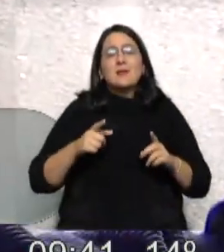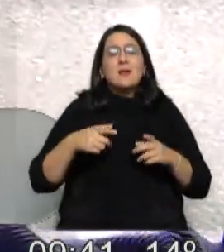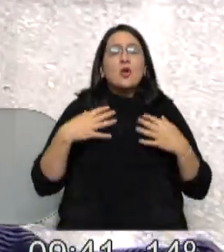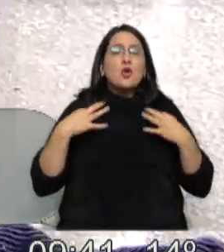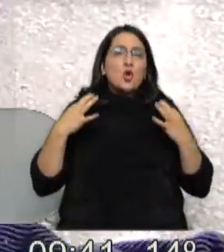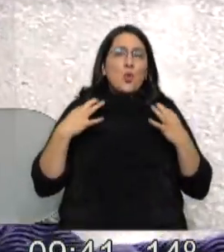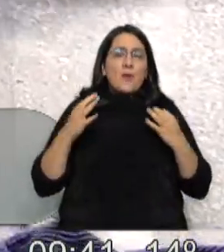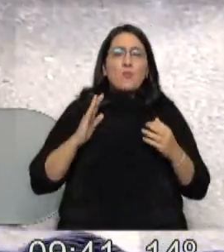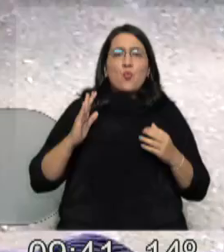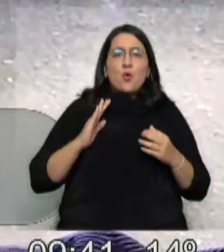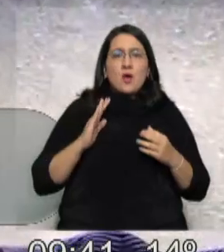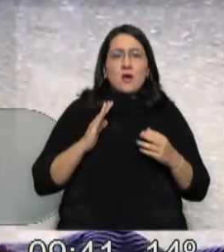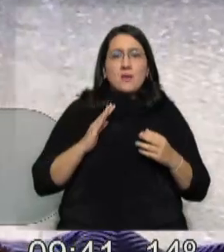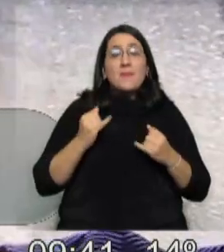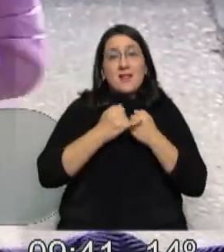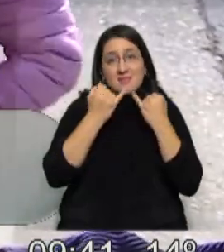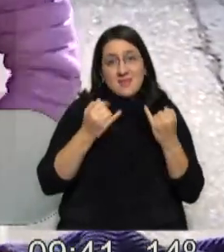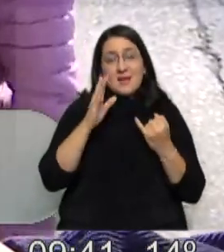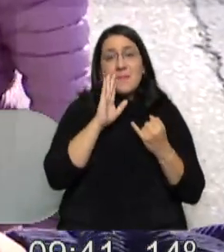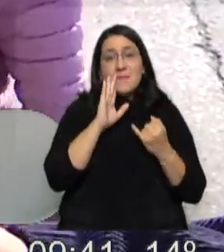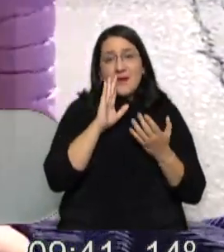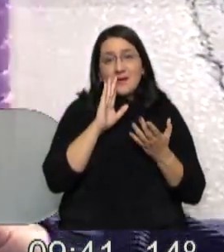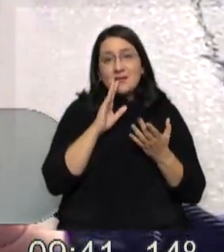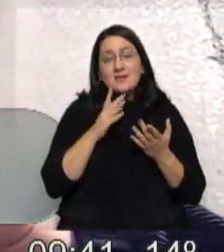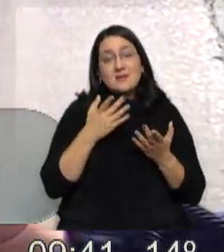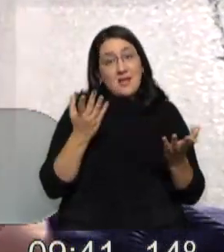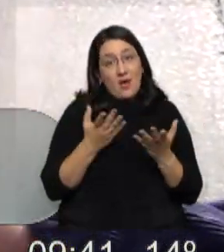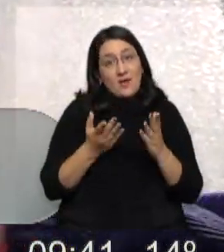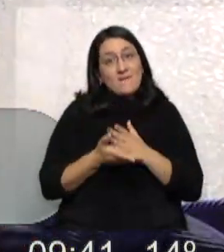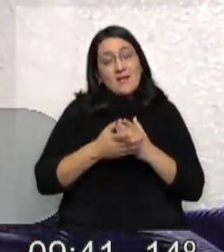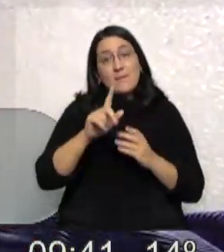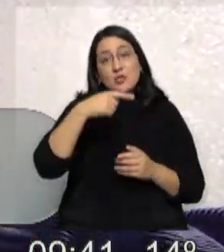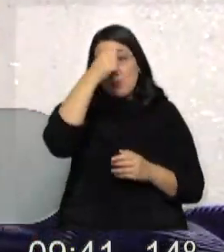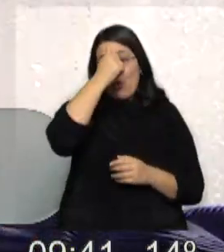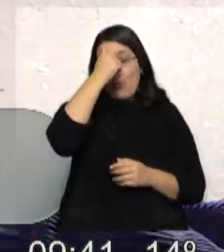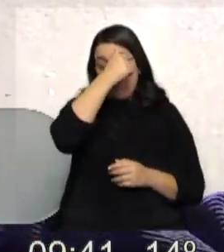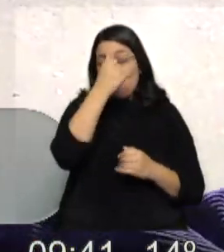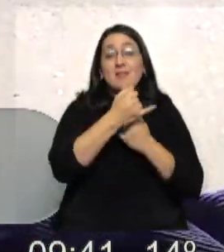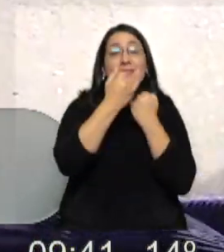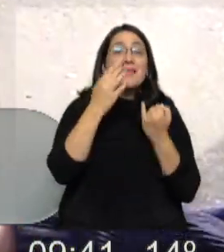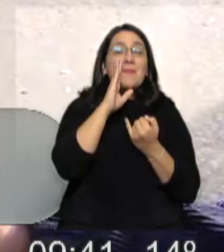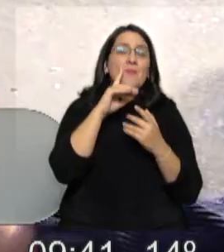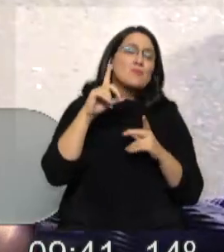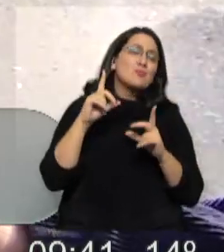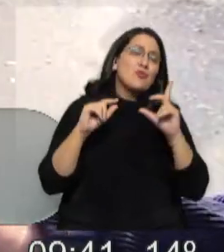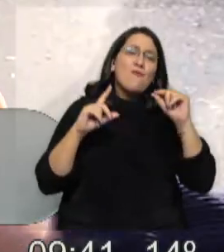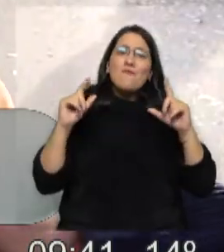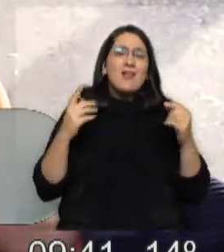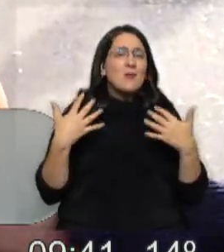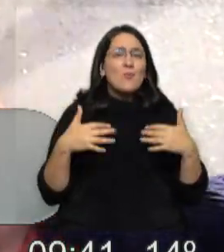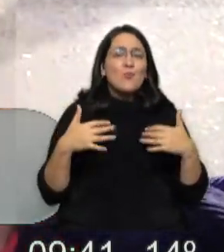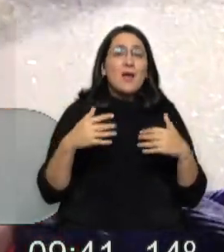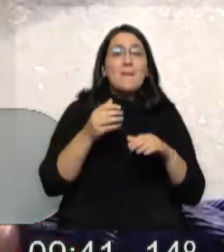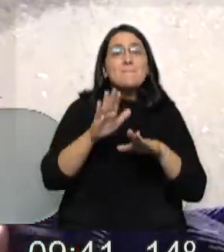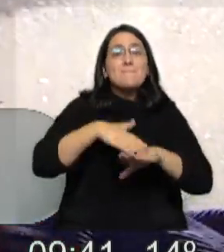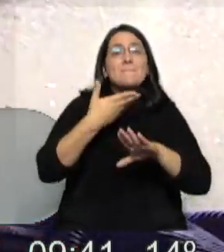de mujer, específicamente para el Día de la Madre, ¿no? Que es lo que se viene el próximo domingo. Y bueno, tenemos varias ofertas, tenemos